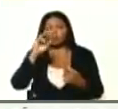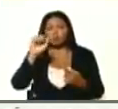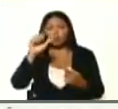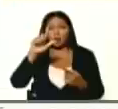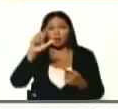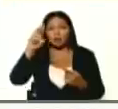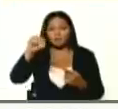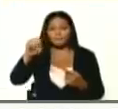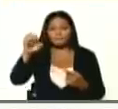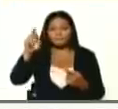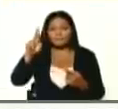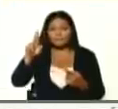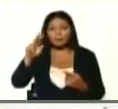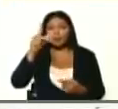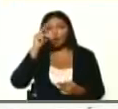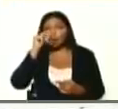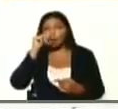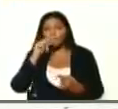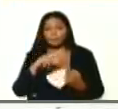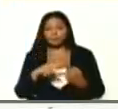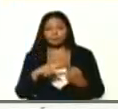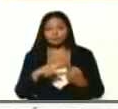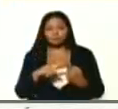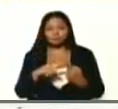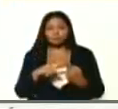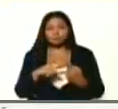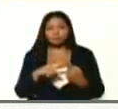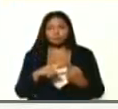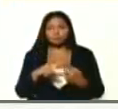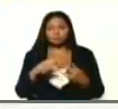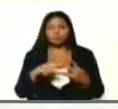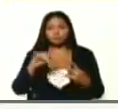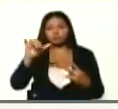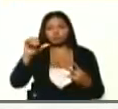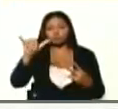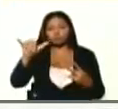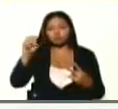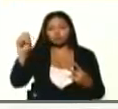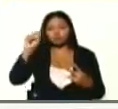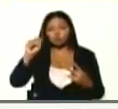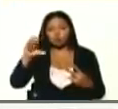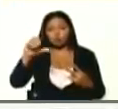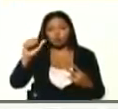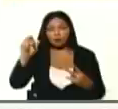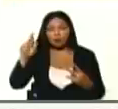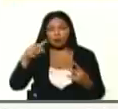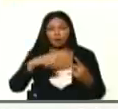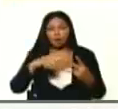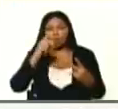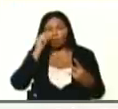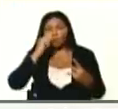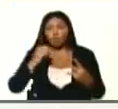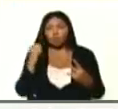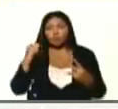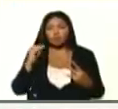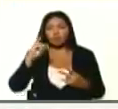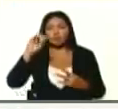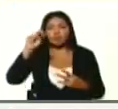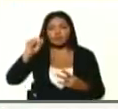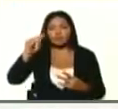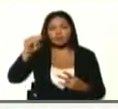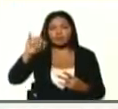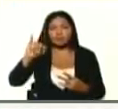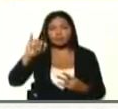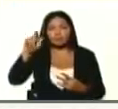Hernández, un particular, y Oscar Rondón, funcionario del INTI